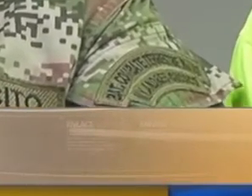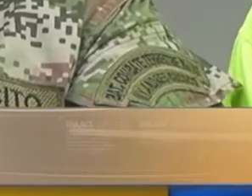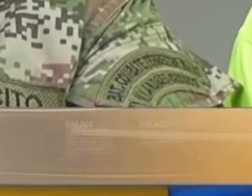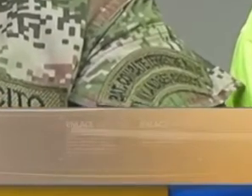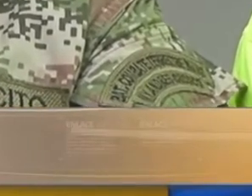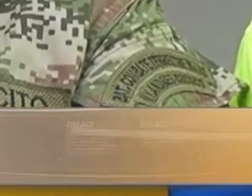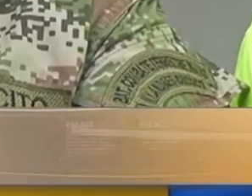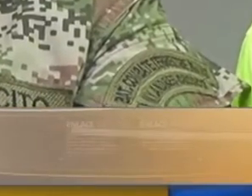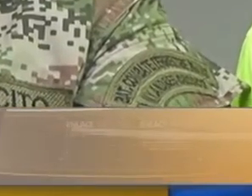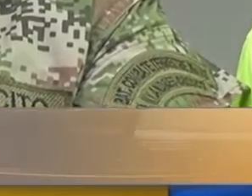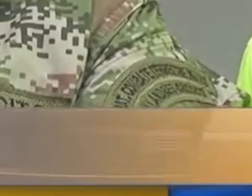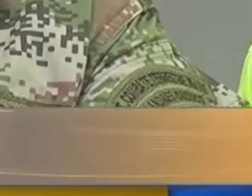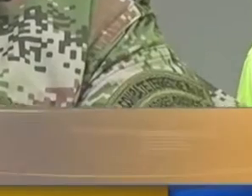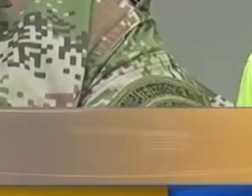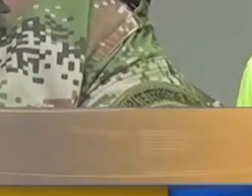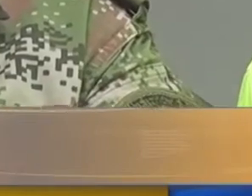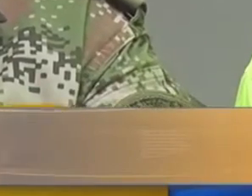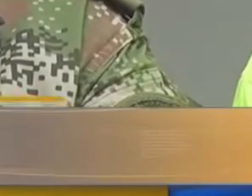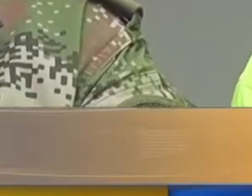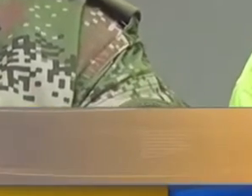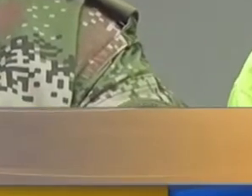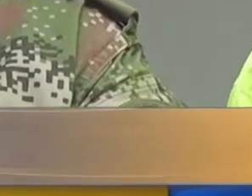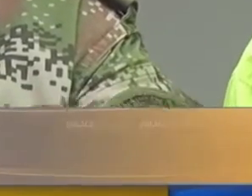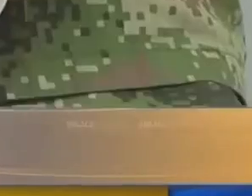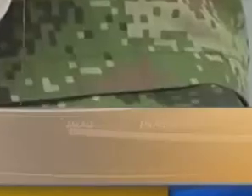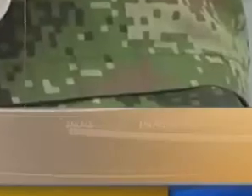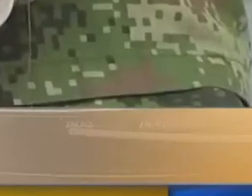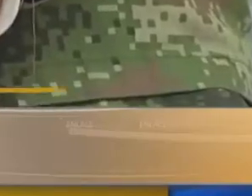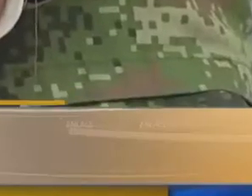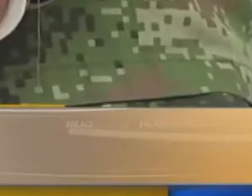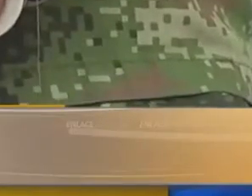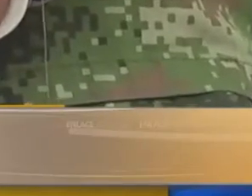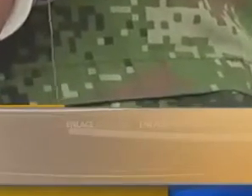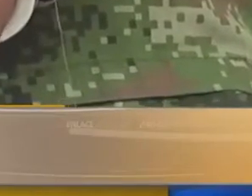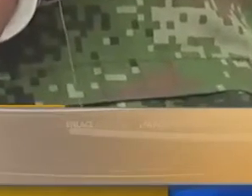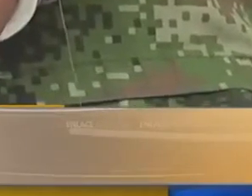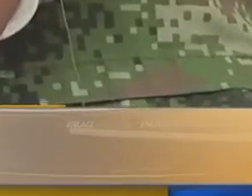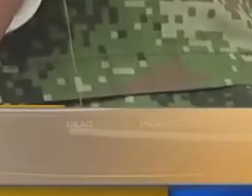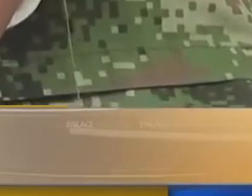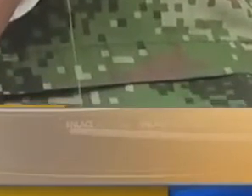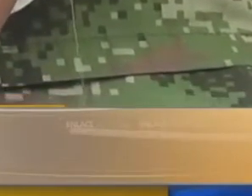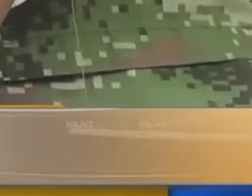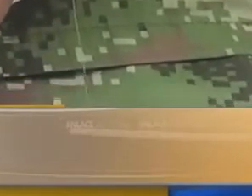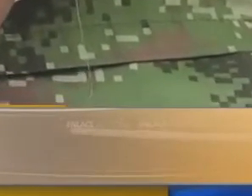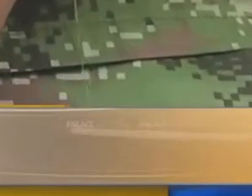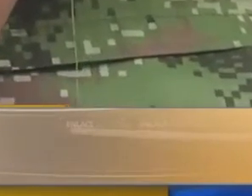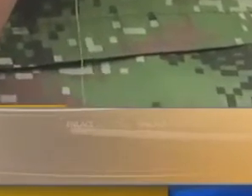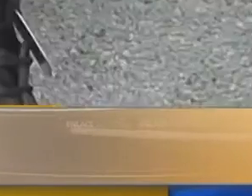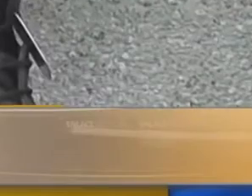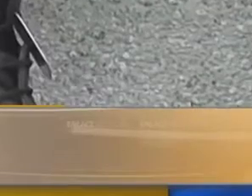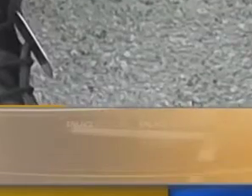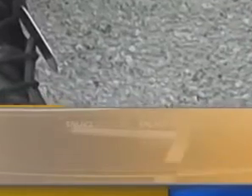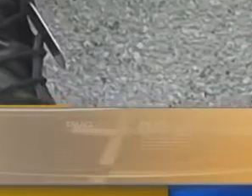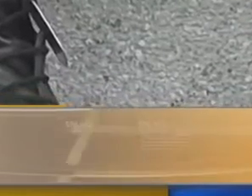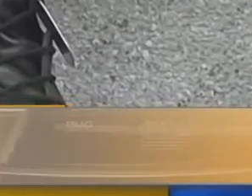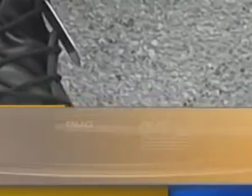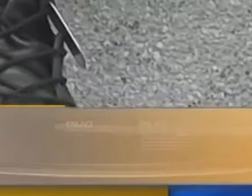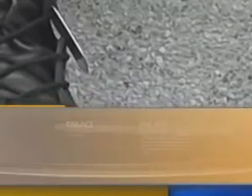de las fuerzas militares y al parecer desmovilizado de las FARC, fue capturado por el ejército en un hotel de la capital del departamento. Arribó a la